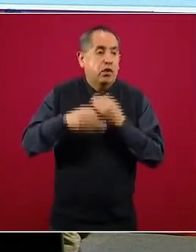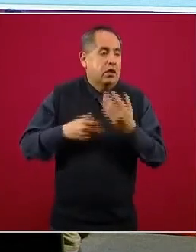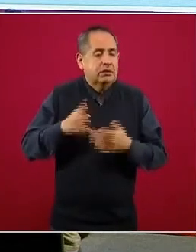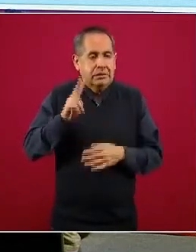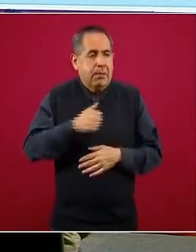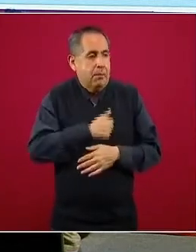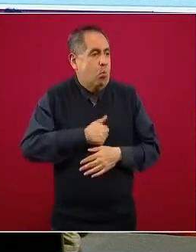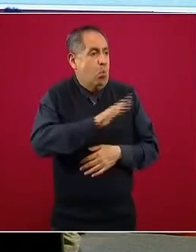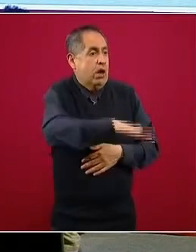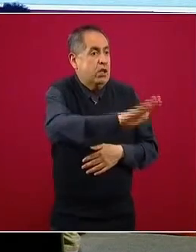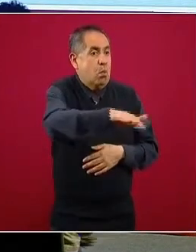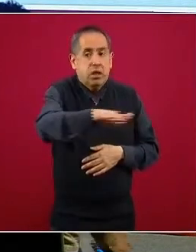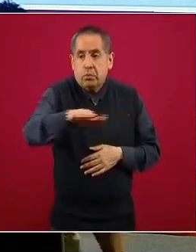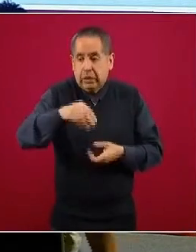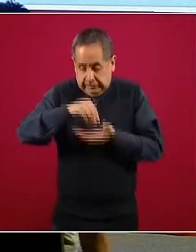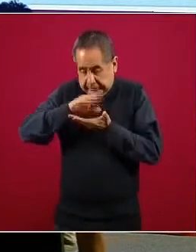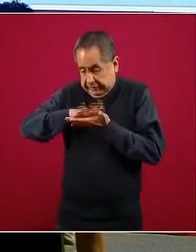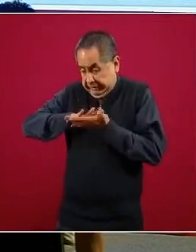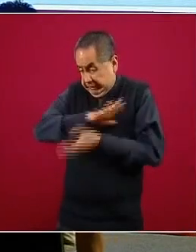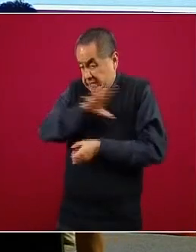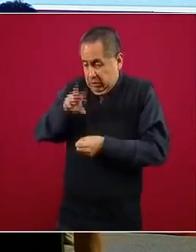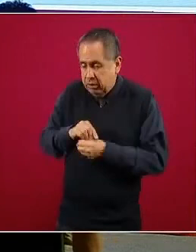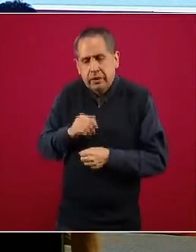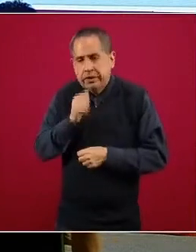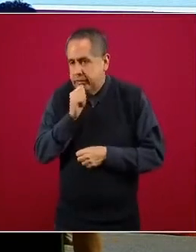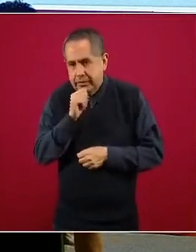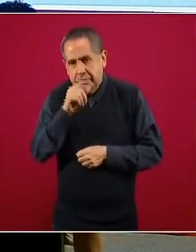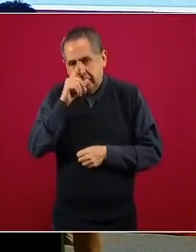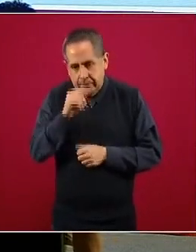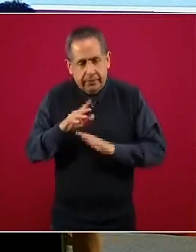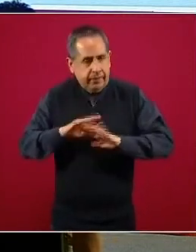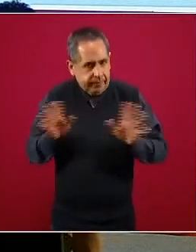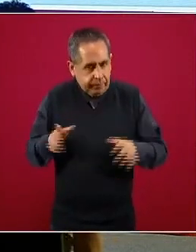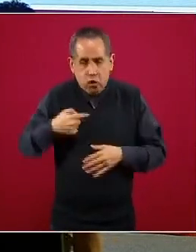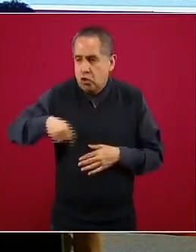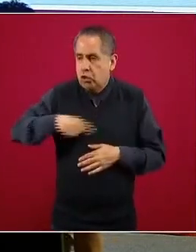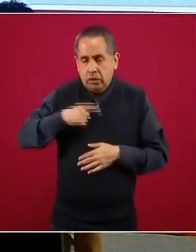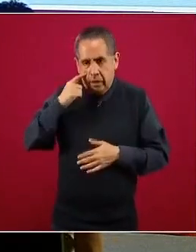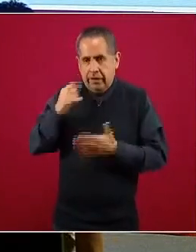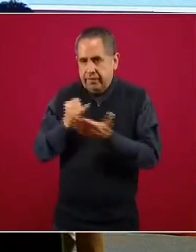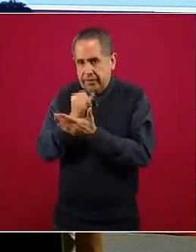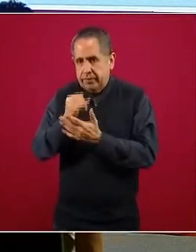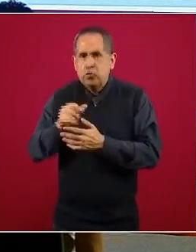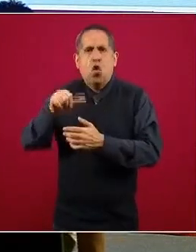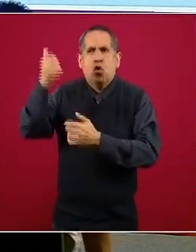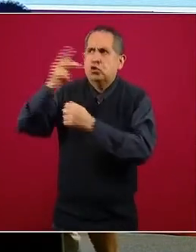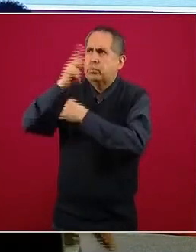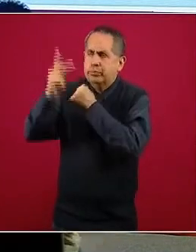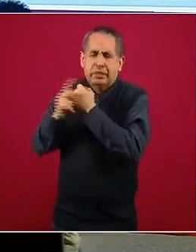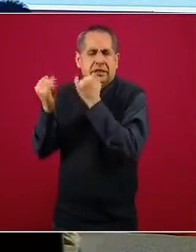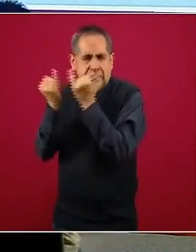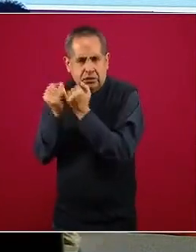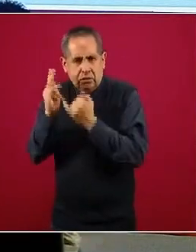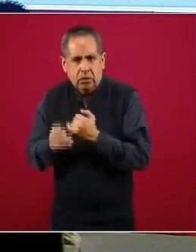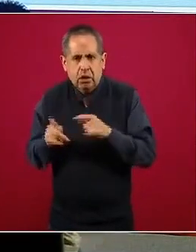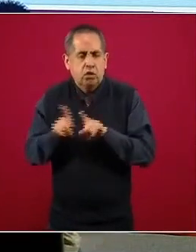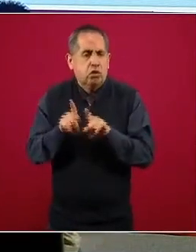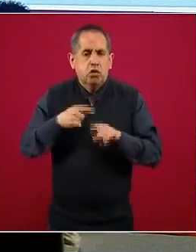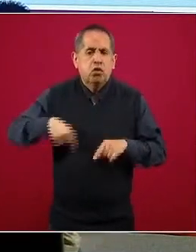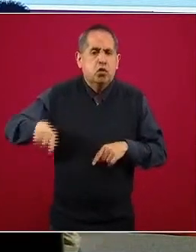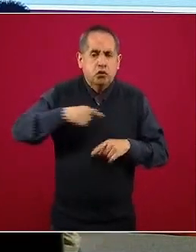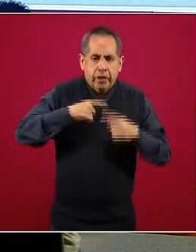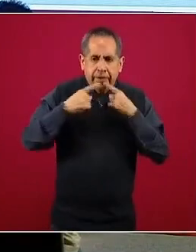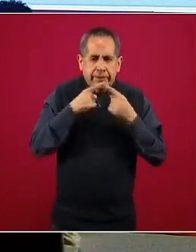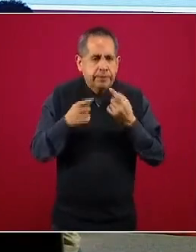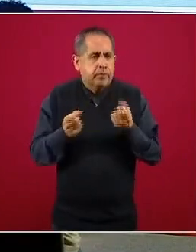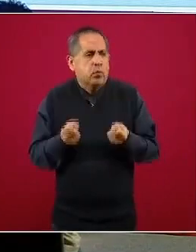muy lamentables muertes. Nosotros hemos decidido, afortunadamente hay muchos otros países también, hacer